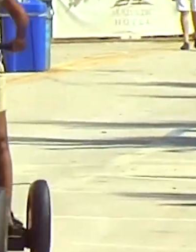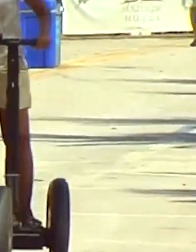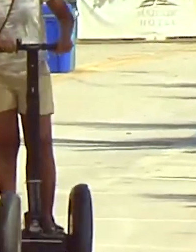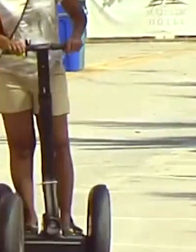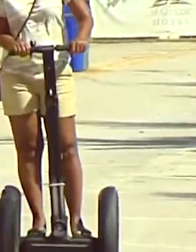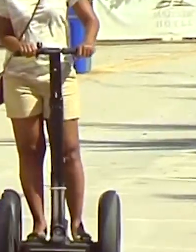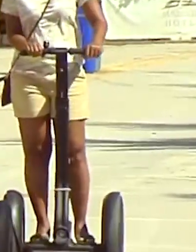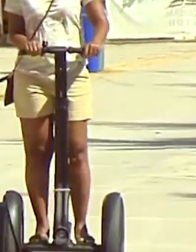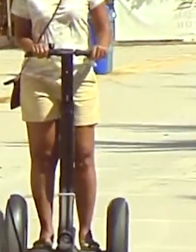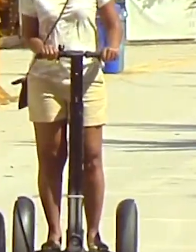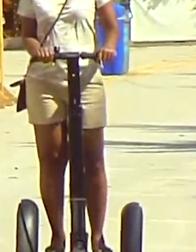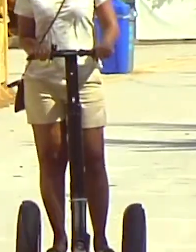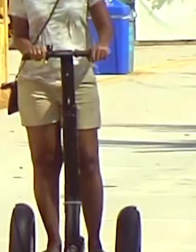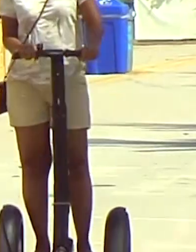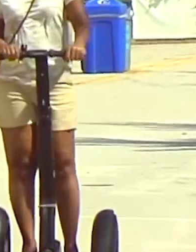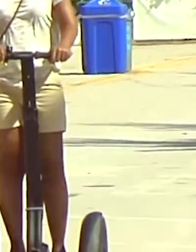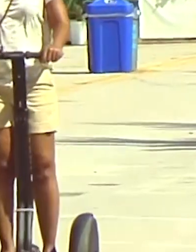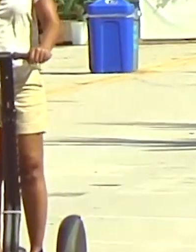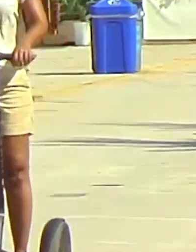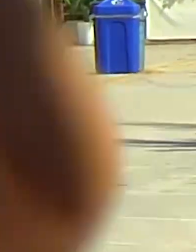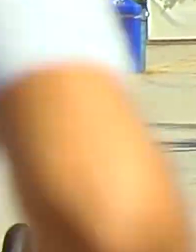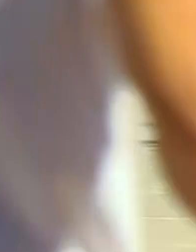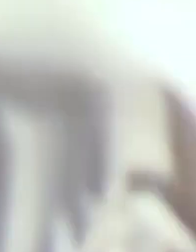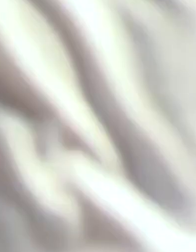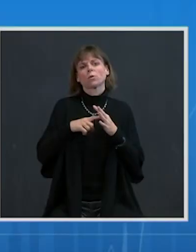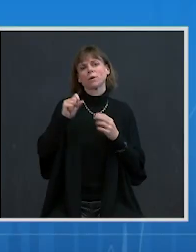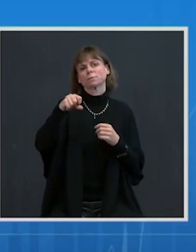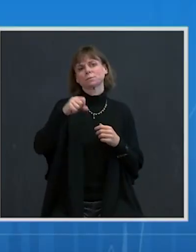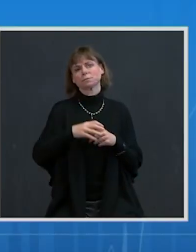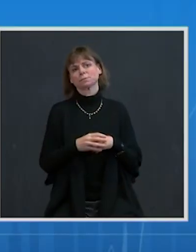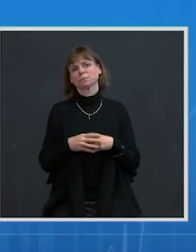vez en Reino Unido, será el linaje predominante en Estados Unidos.